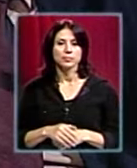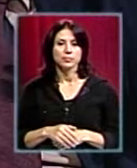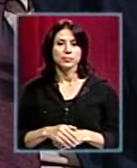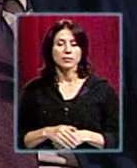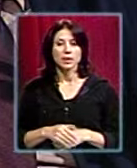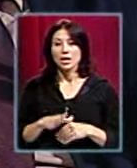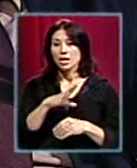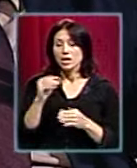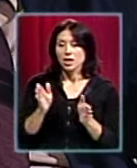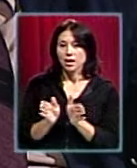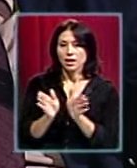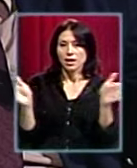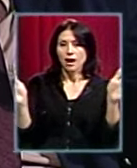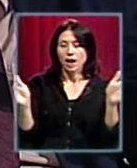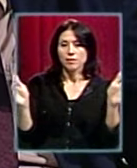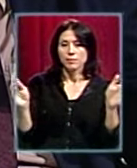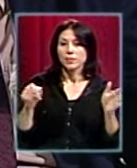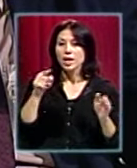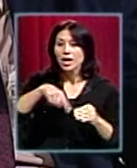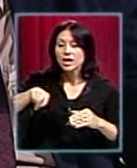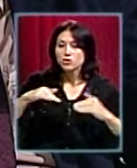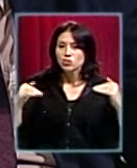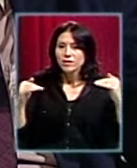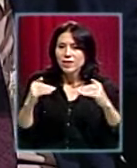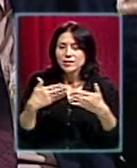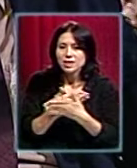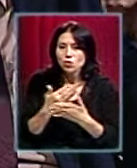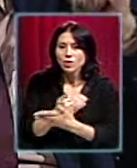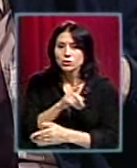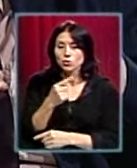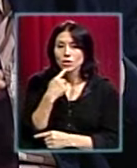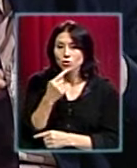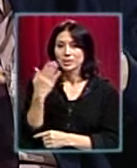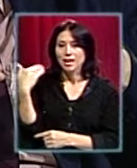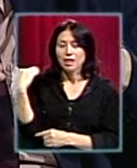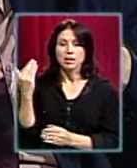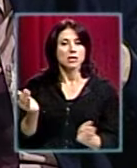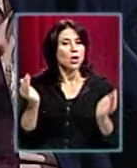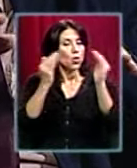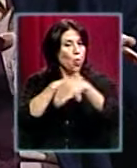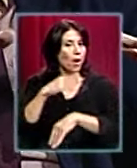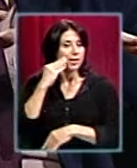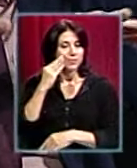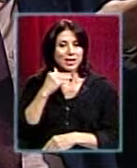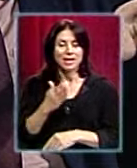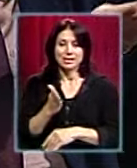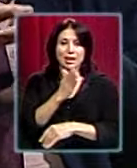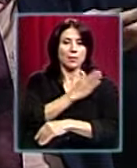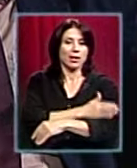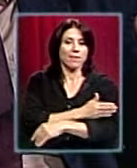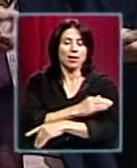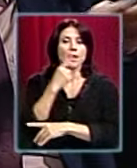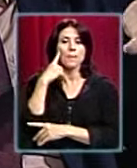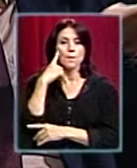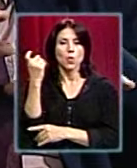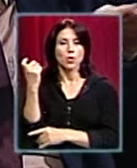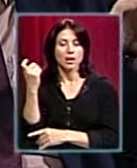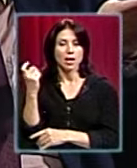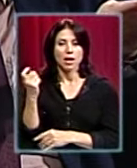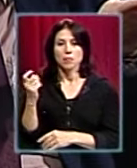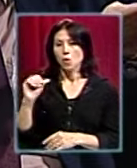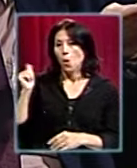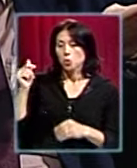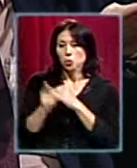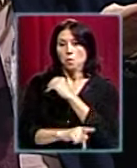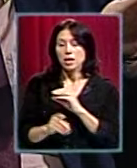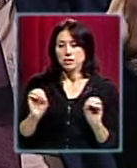y en general estos niveles de innovación, ya usted lo decía, no hay experiencia previa porque ningún otro país